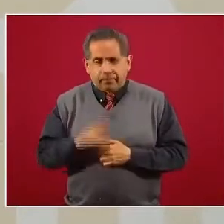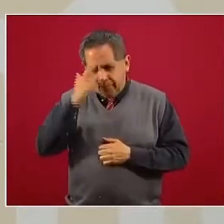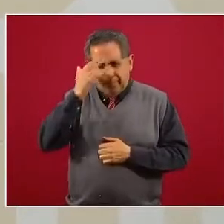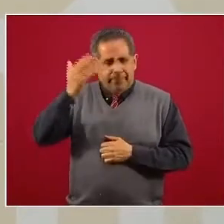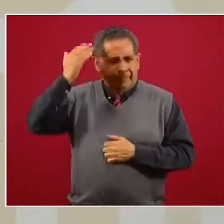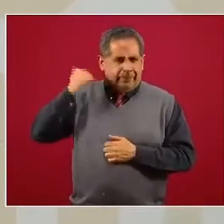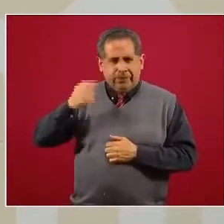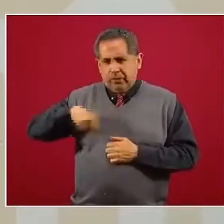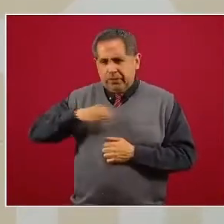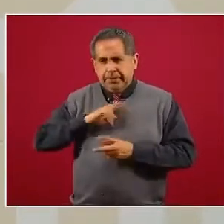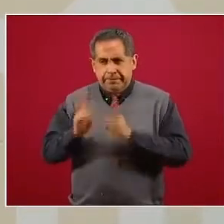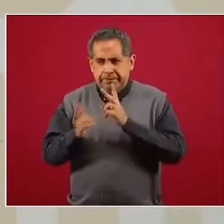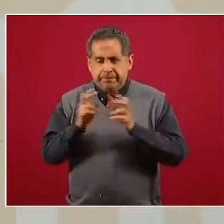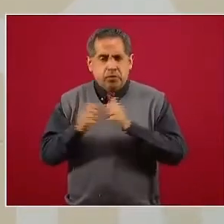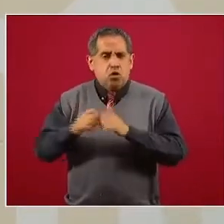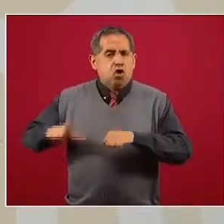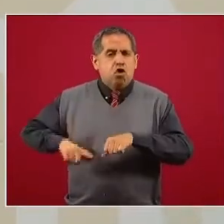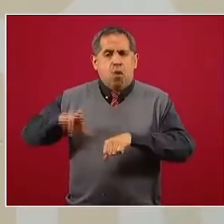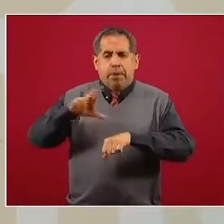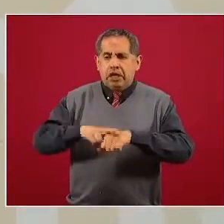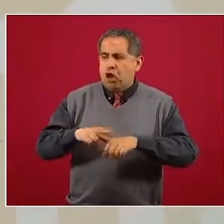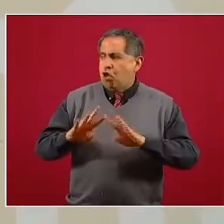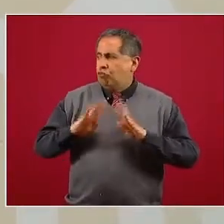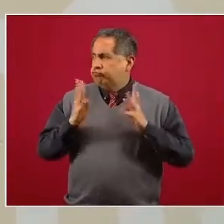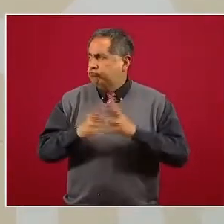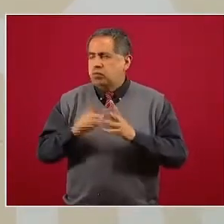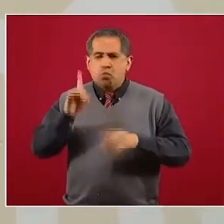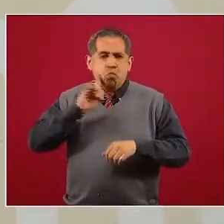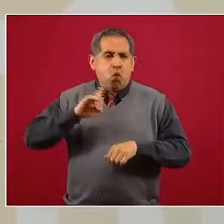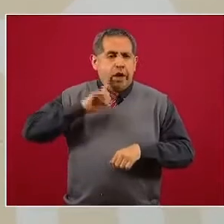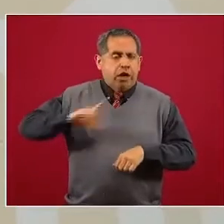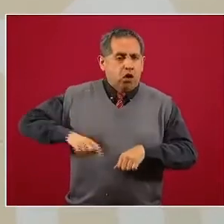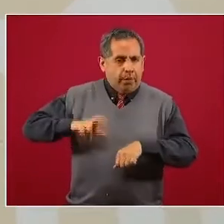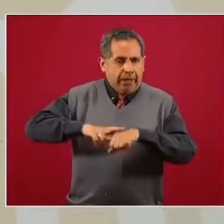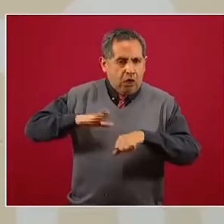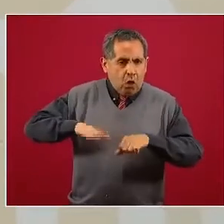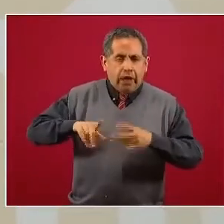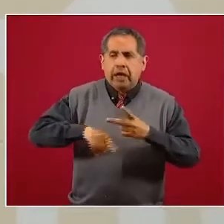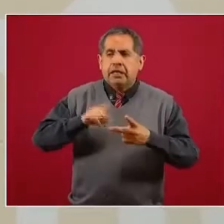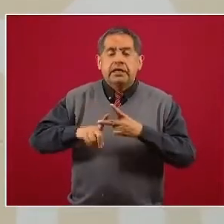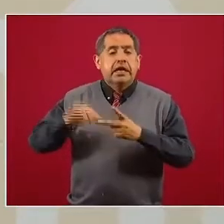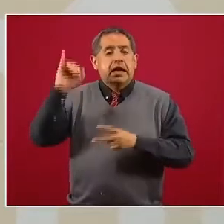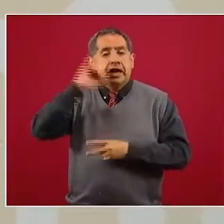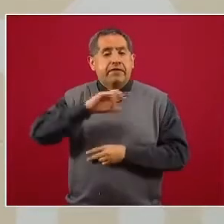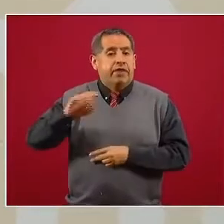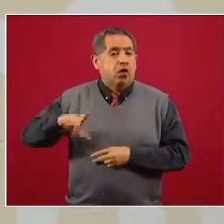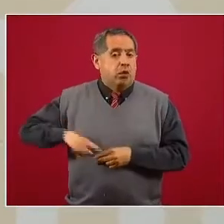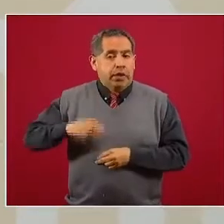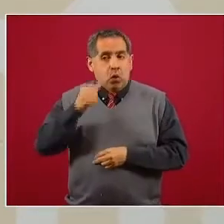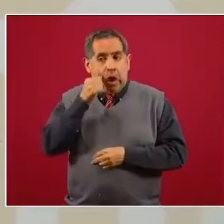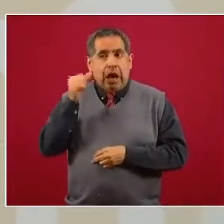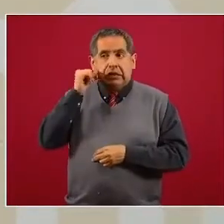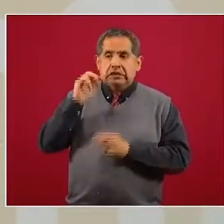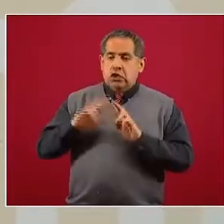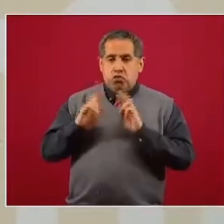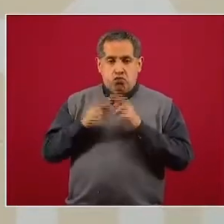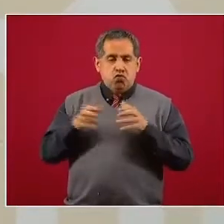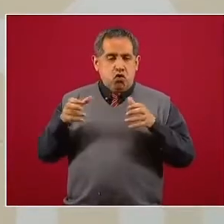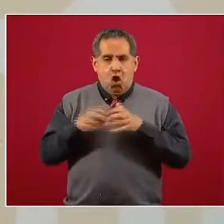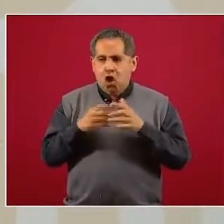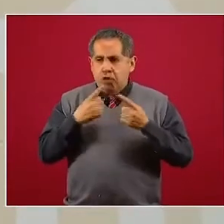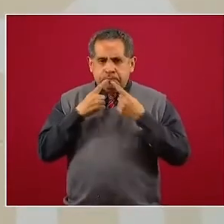platicamos con los gobernadores, la gobernadora y la jefa de gobierno en la reunión de ayer, en la reunión